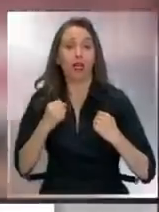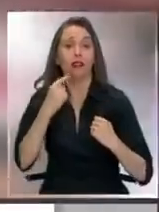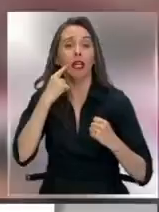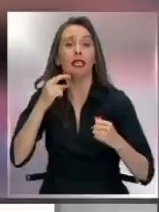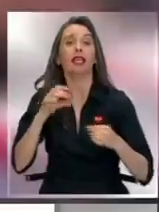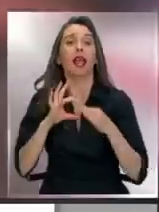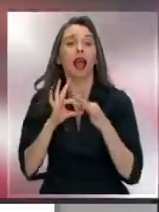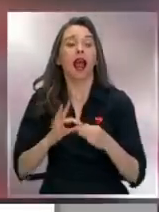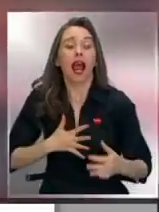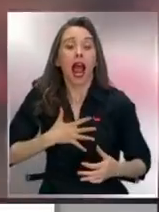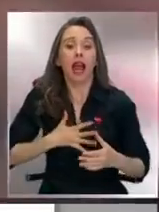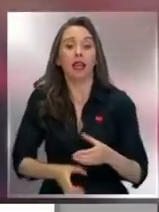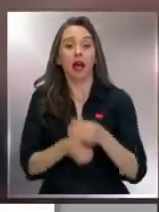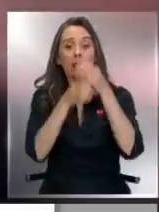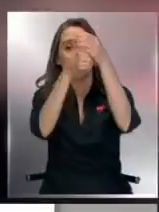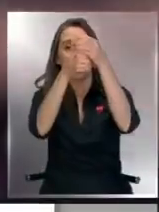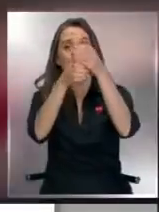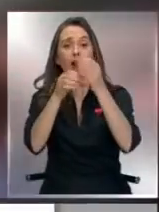copa.